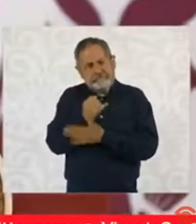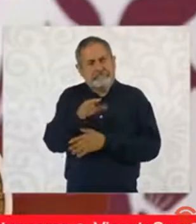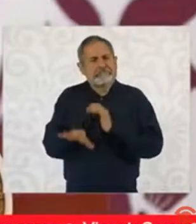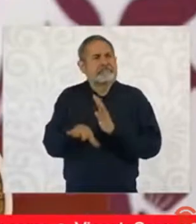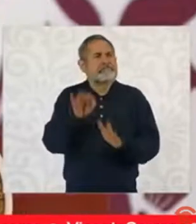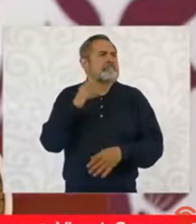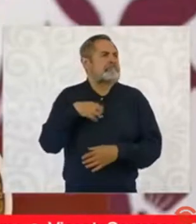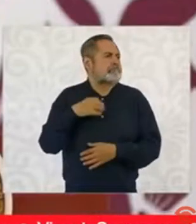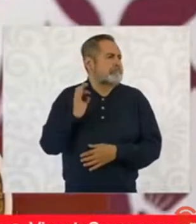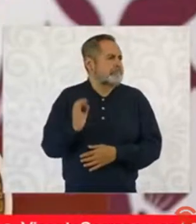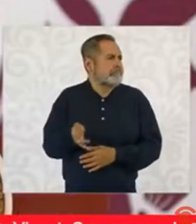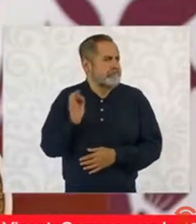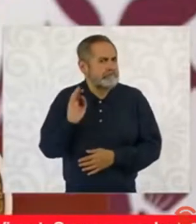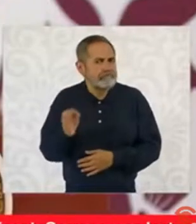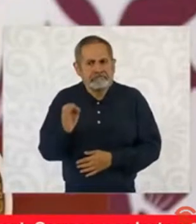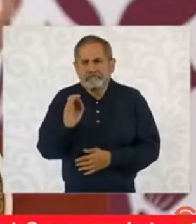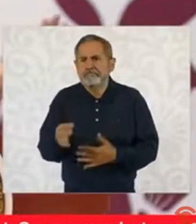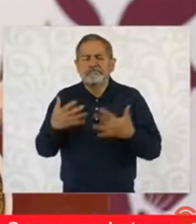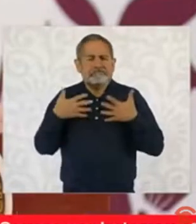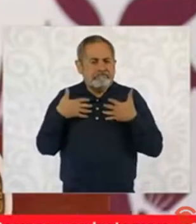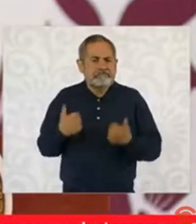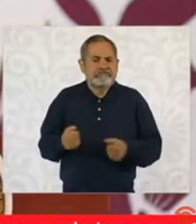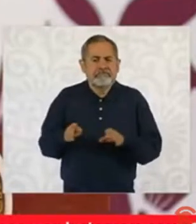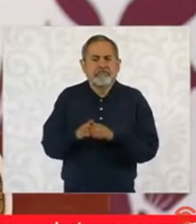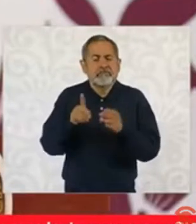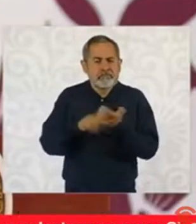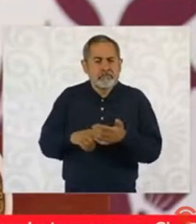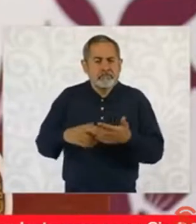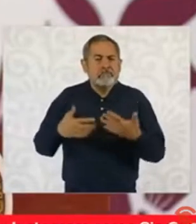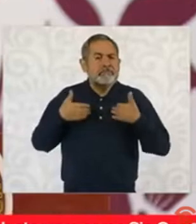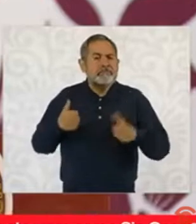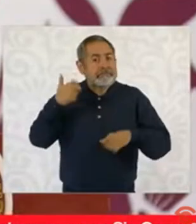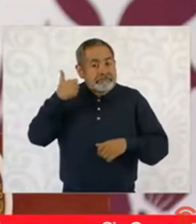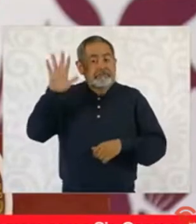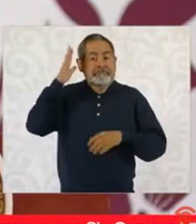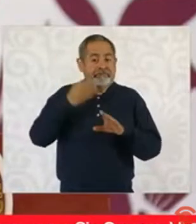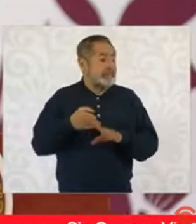espacios que se vivieron en aquella época.